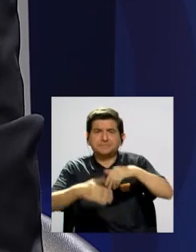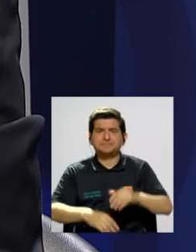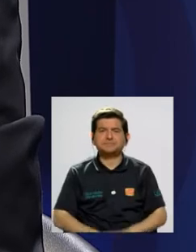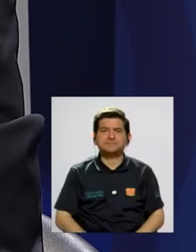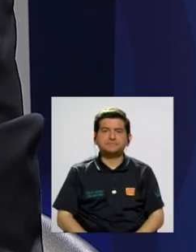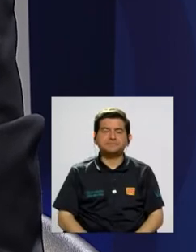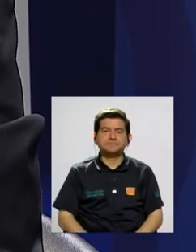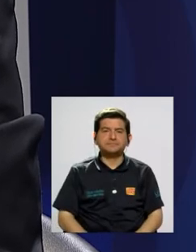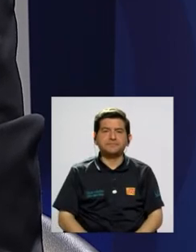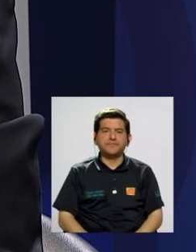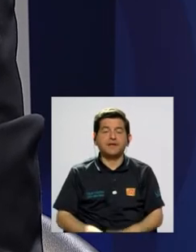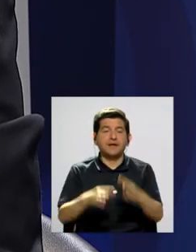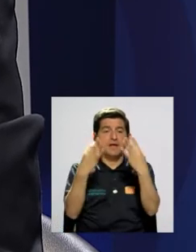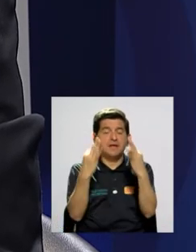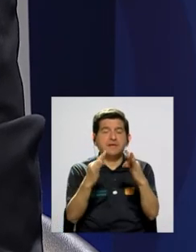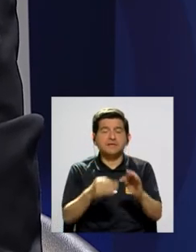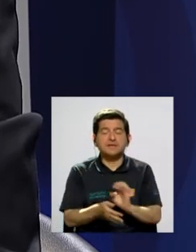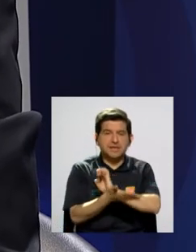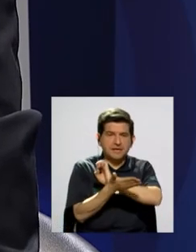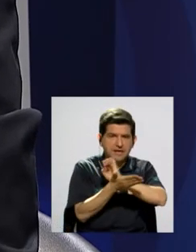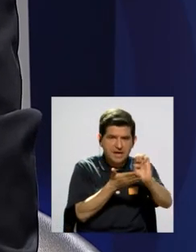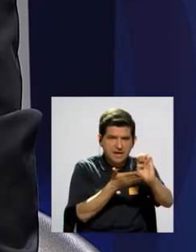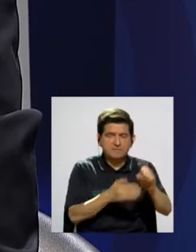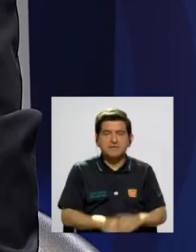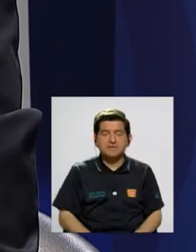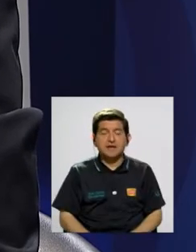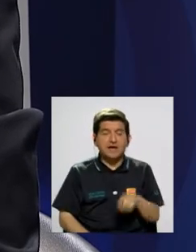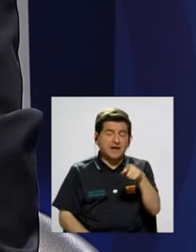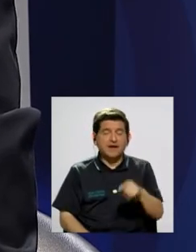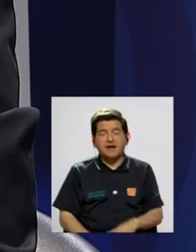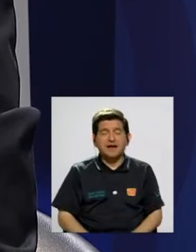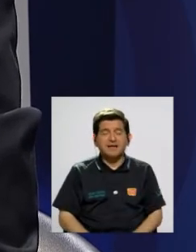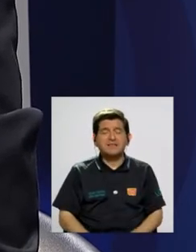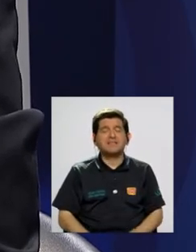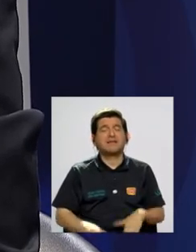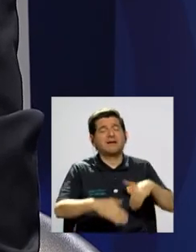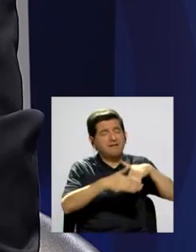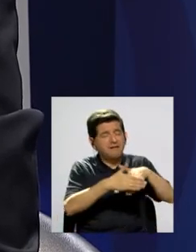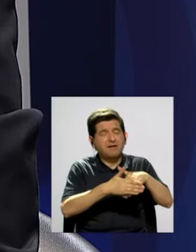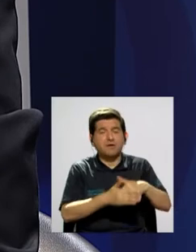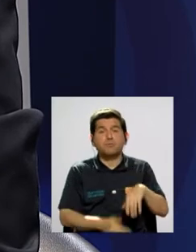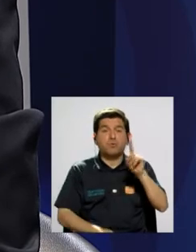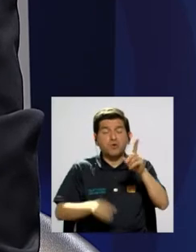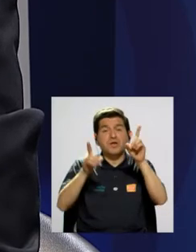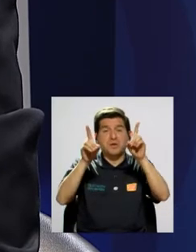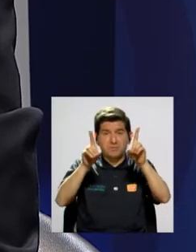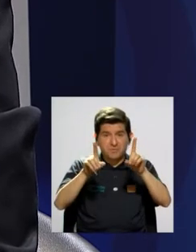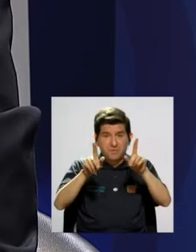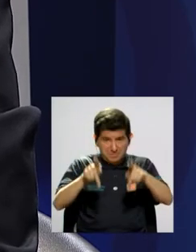y huirle a la tentación de pararse en la escoba. Porque aquí efectivamente cualquier diputado puede,